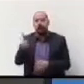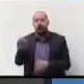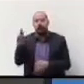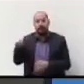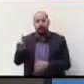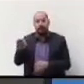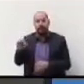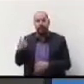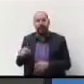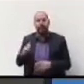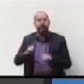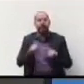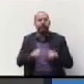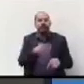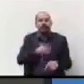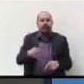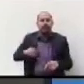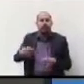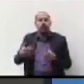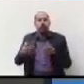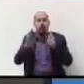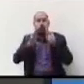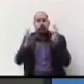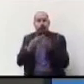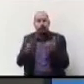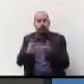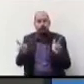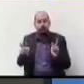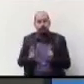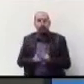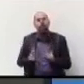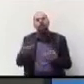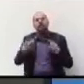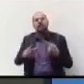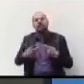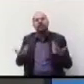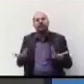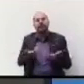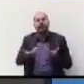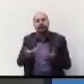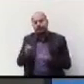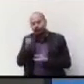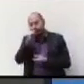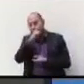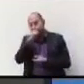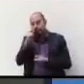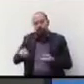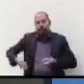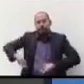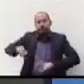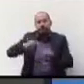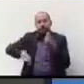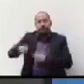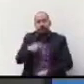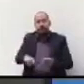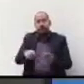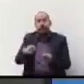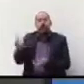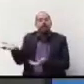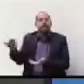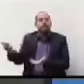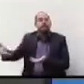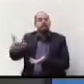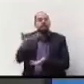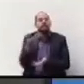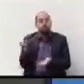como diversos integrantes de su grupo delictivo, personas dedicadas al narcomenudeo, cobro de piso, así como generadores